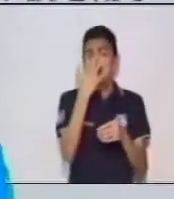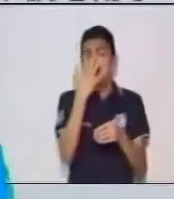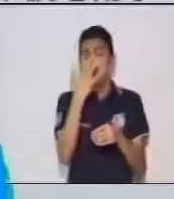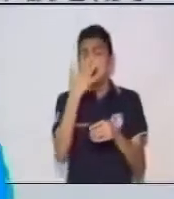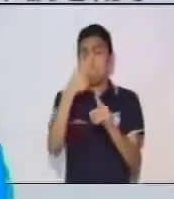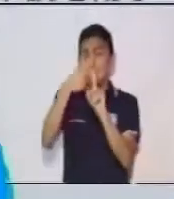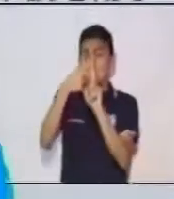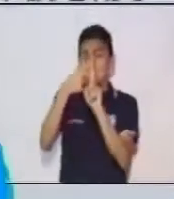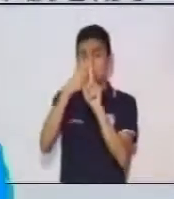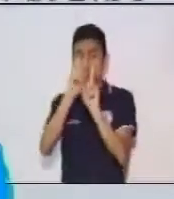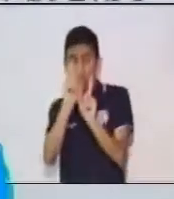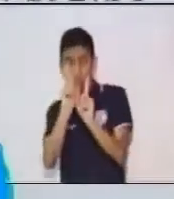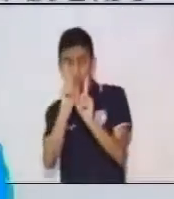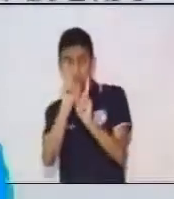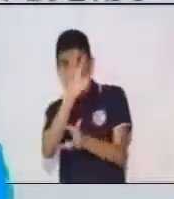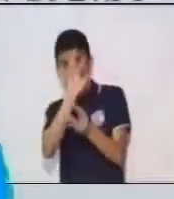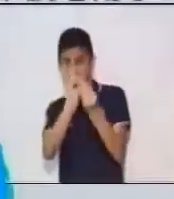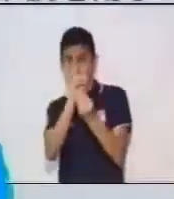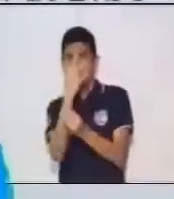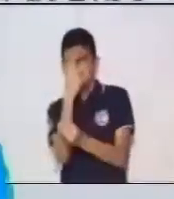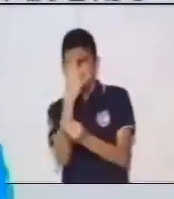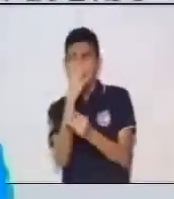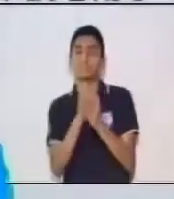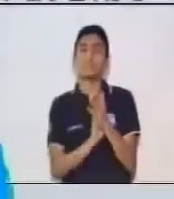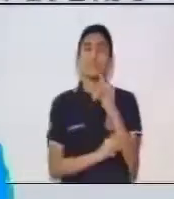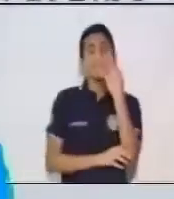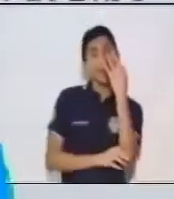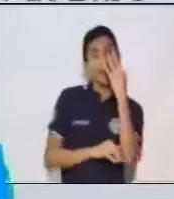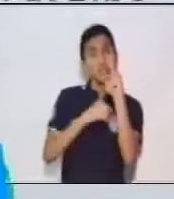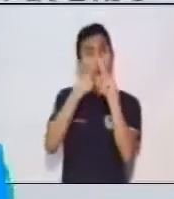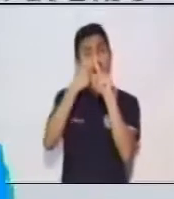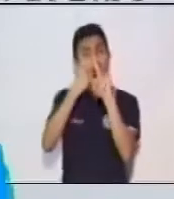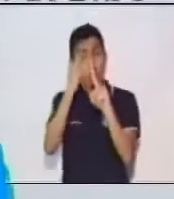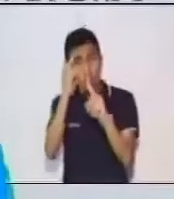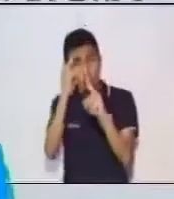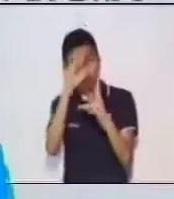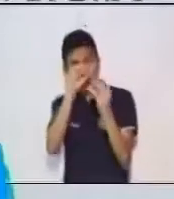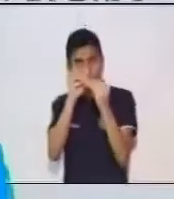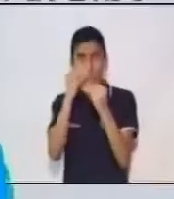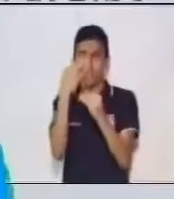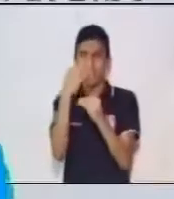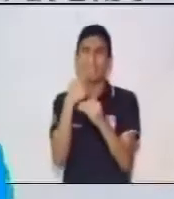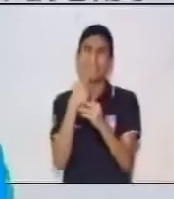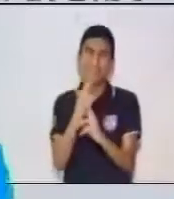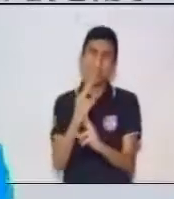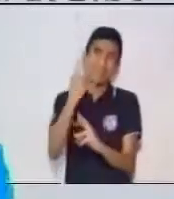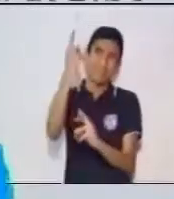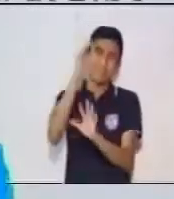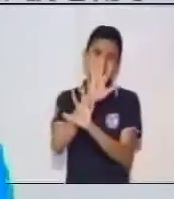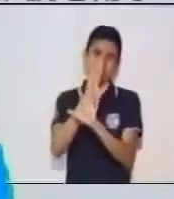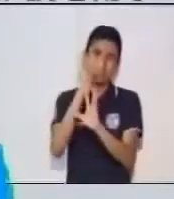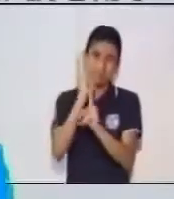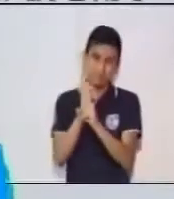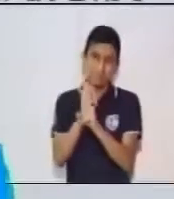binomios para que nos dé como resultado lo que factorizamos. Bien, entonces vamos